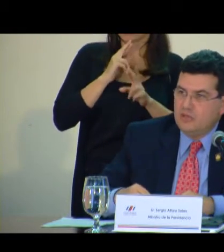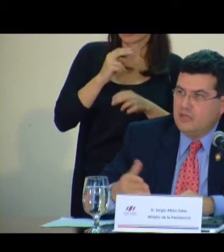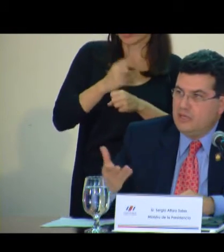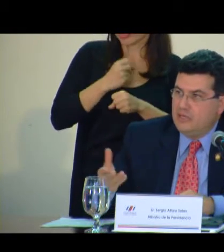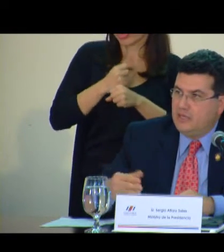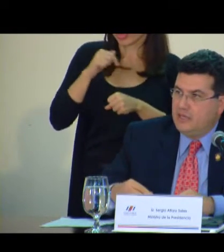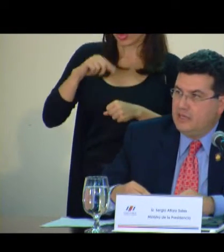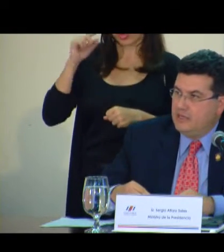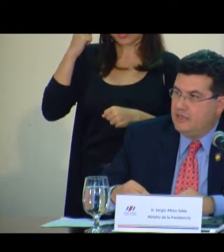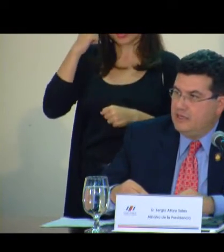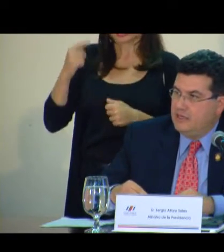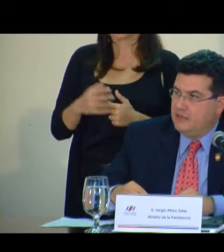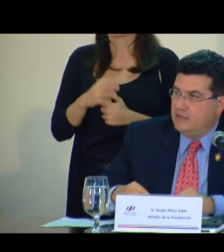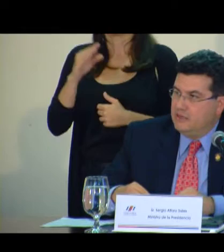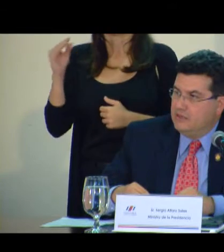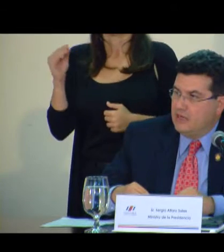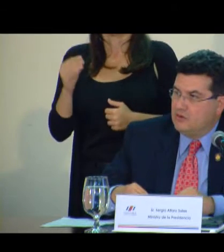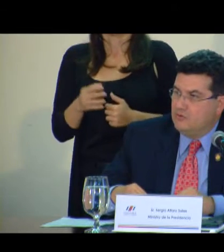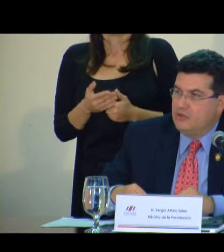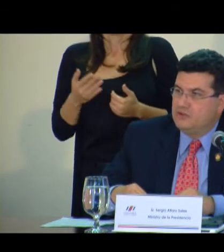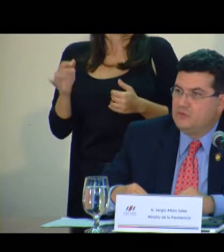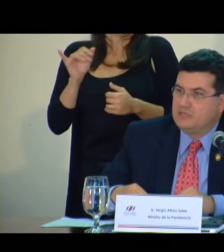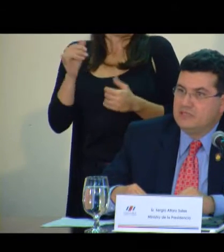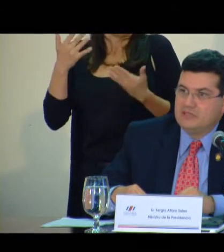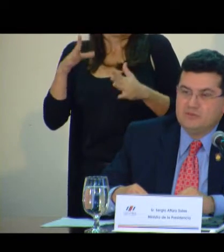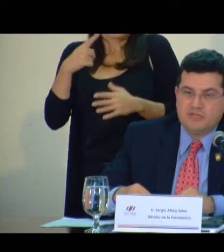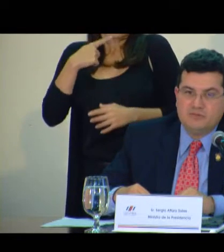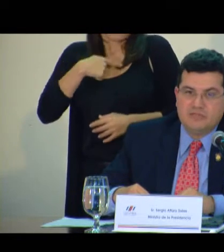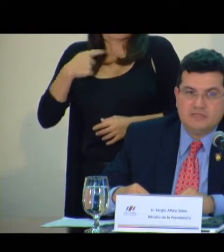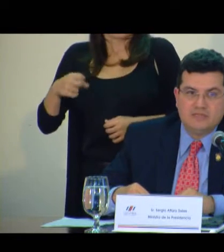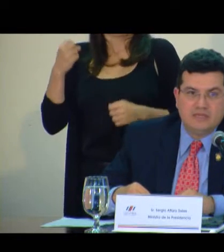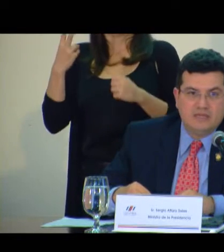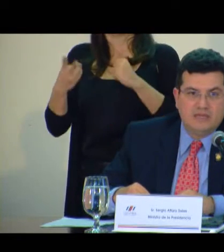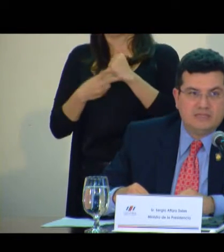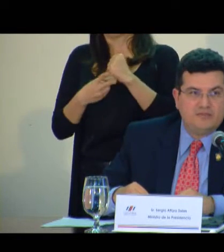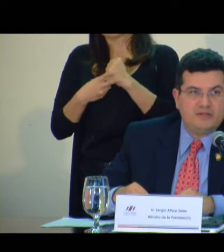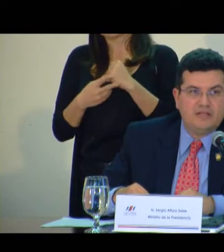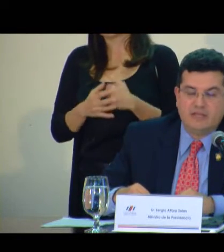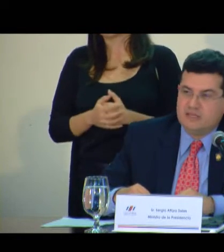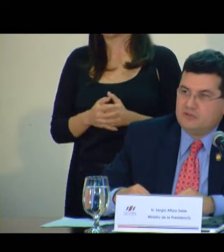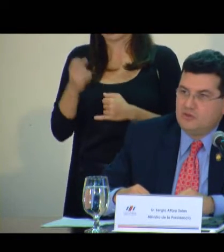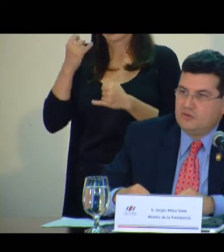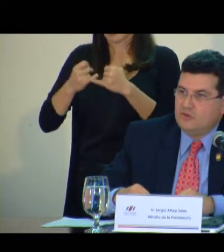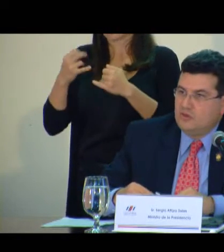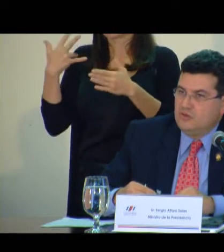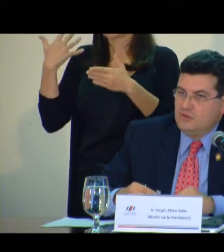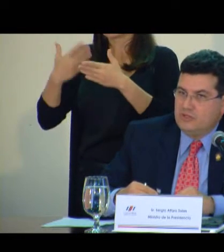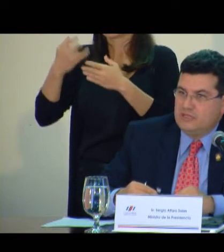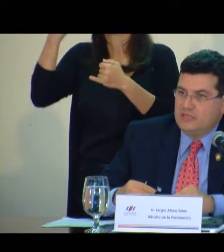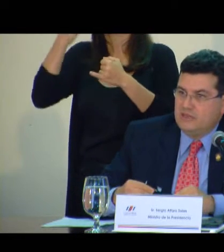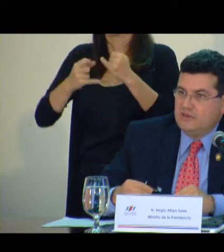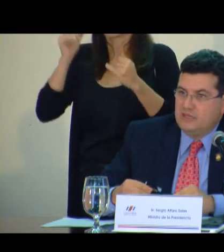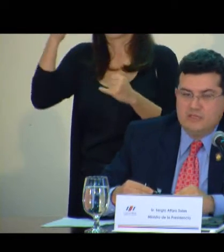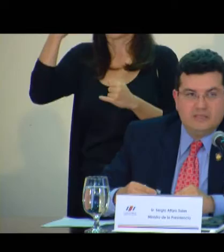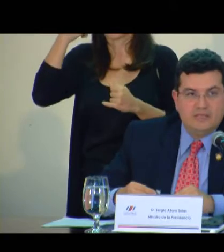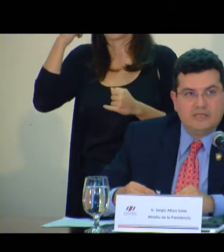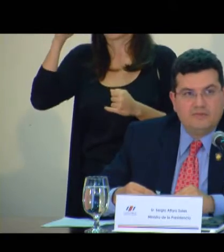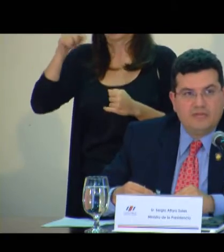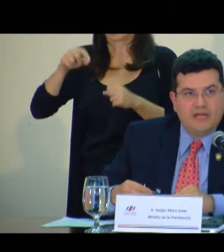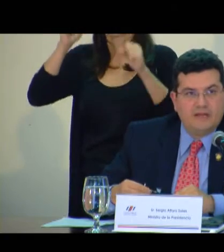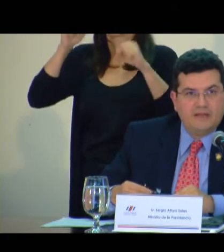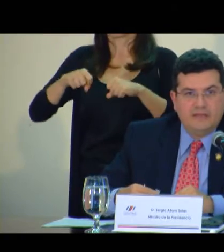gestión tal como lo ha hecho presidente muchas veces es al final de la gestión donde se debe